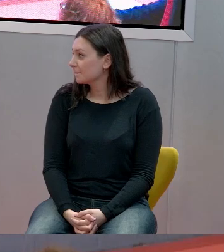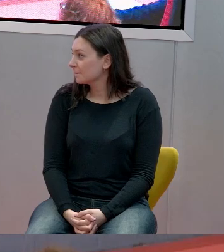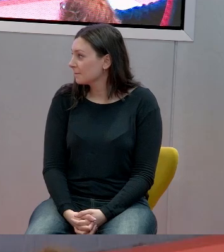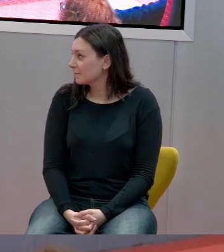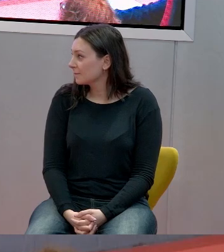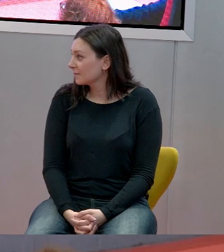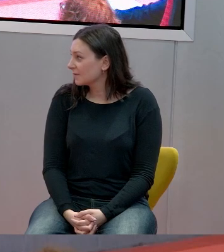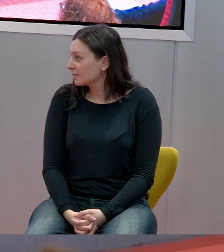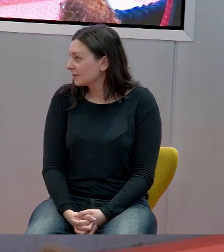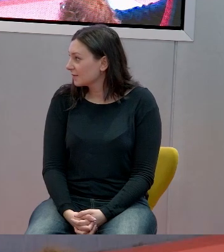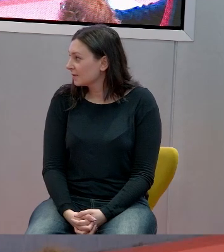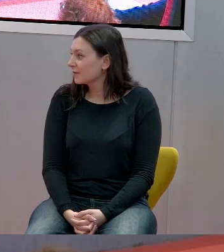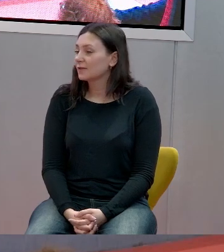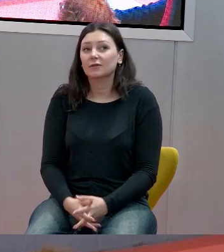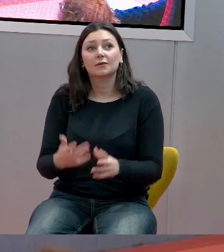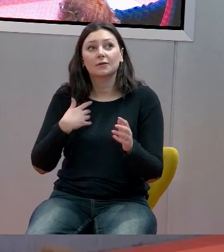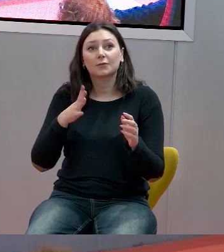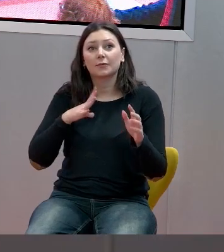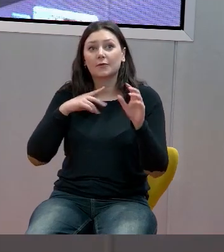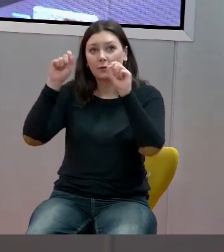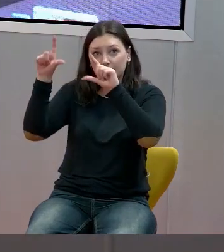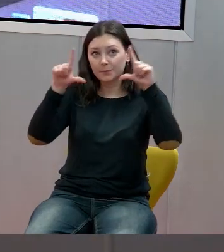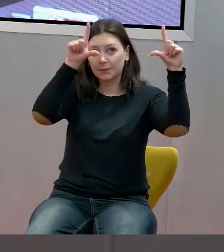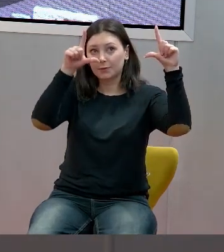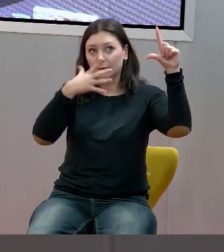¿Pueden encargarle presentación, por favor?